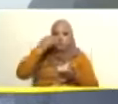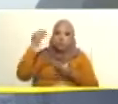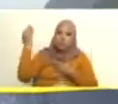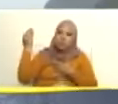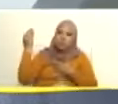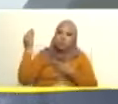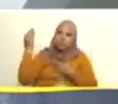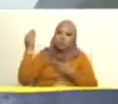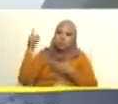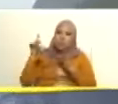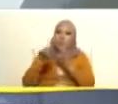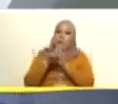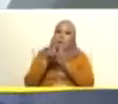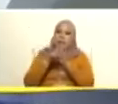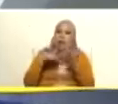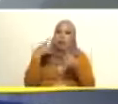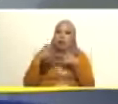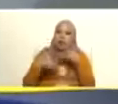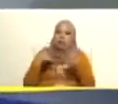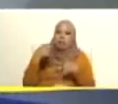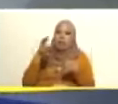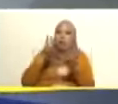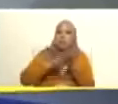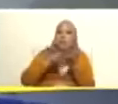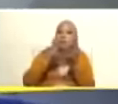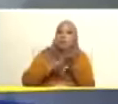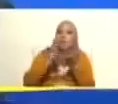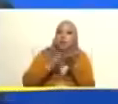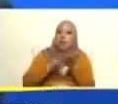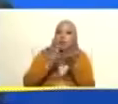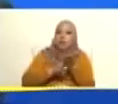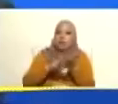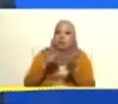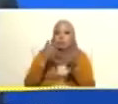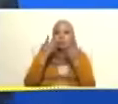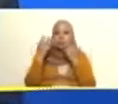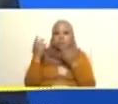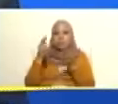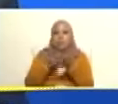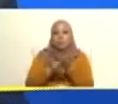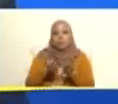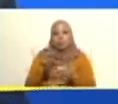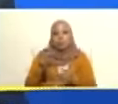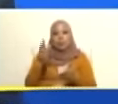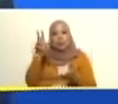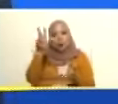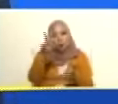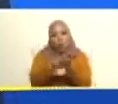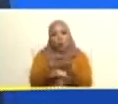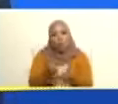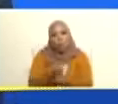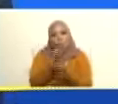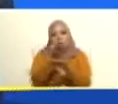entra en vigencia la ley de actividades aseguradoras. Aprobada. Publíquese,